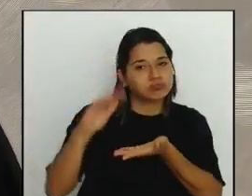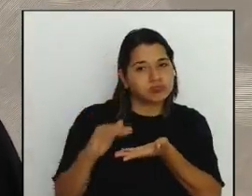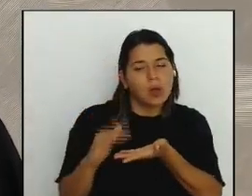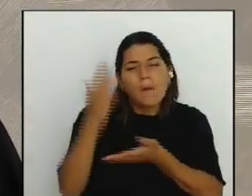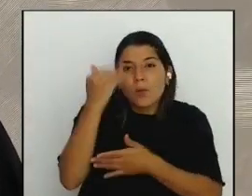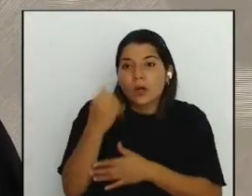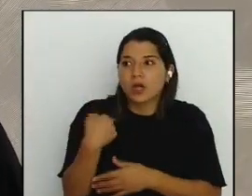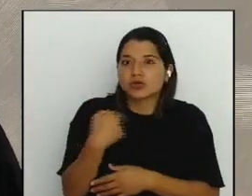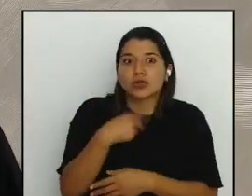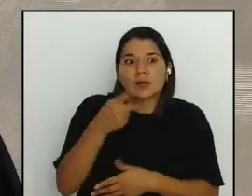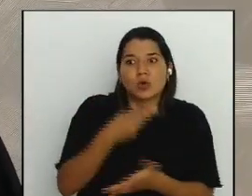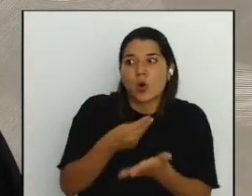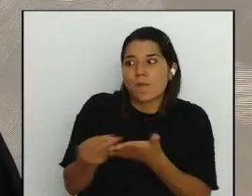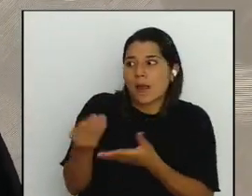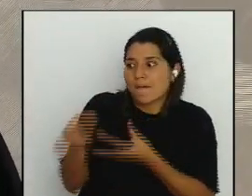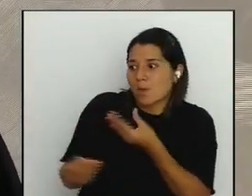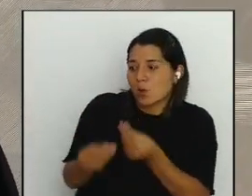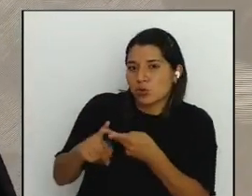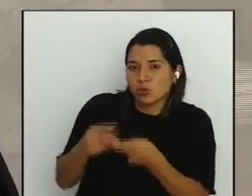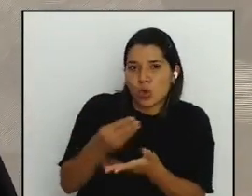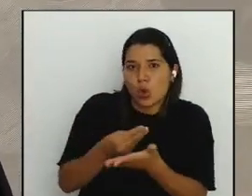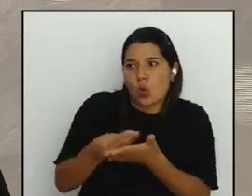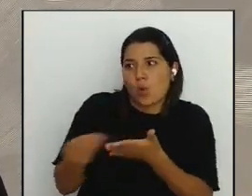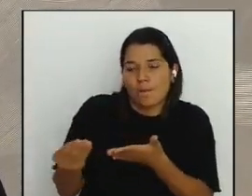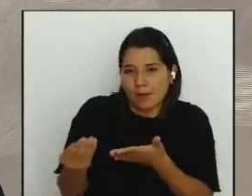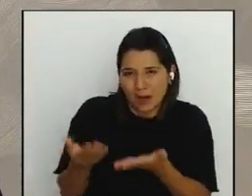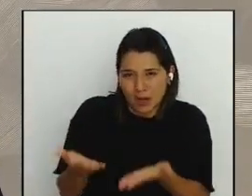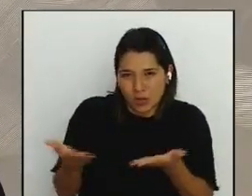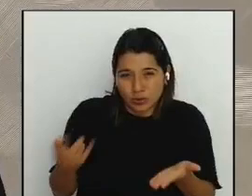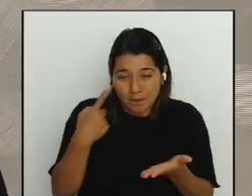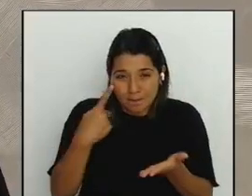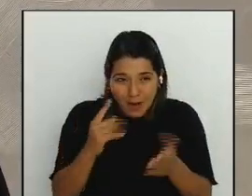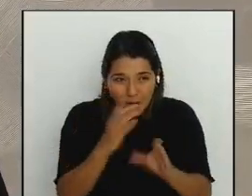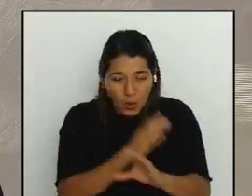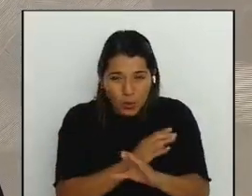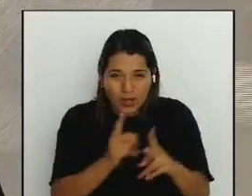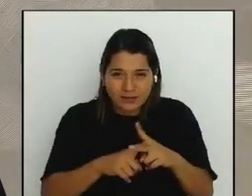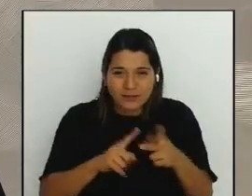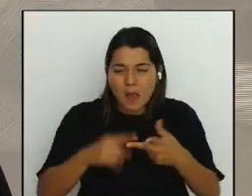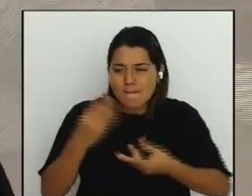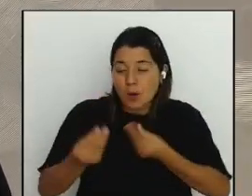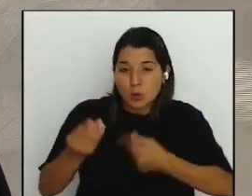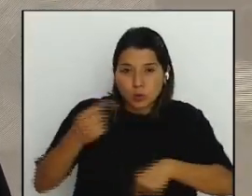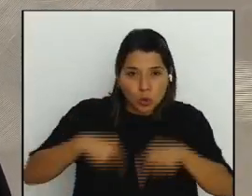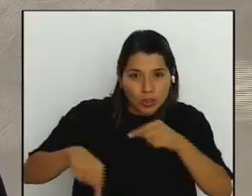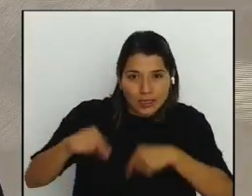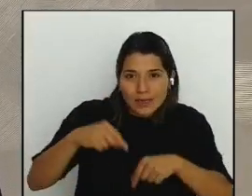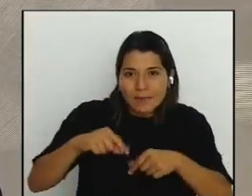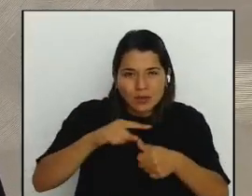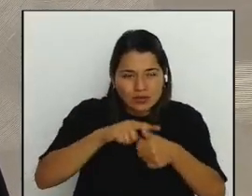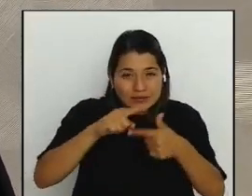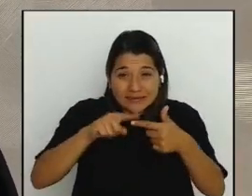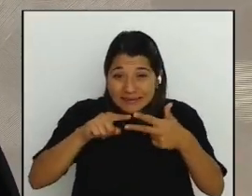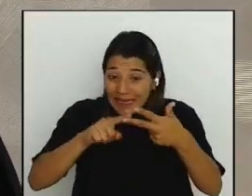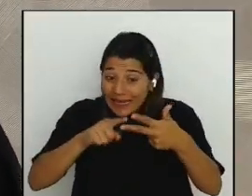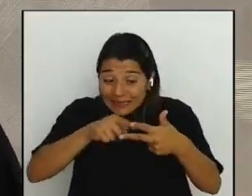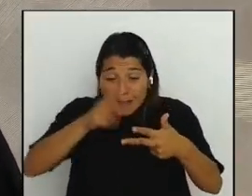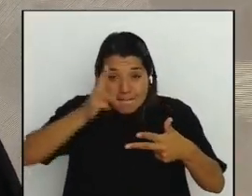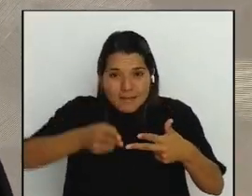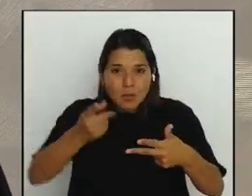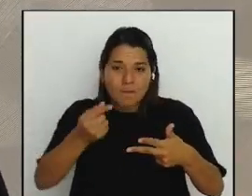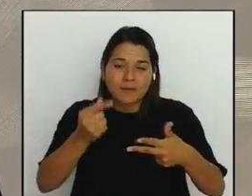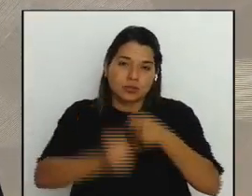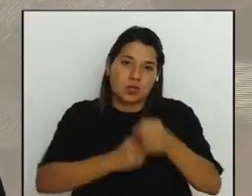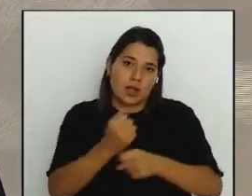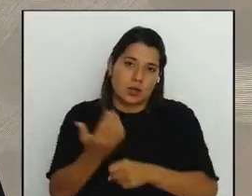planta, y lo que son los insumos, por ejemplo, herbicidas, insecticidas, entre otros, tienen el mismo precio del año pasado. Eso quiere decir que